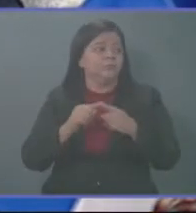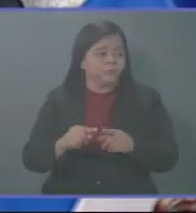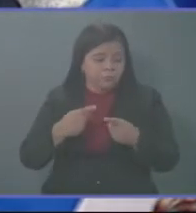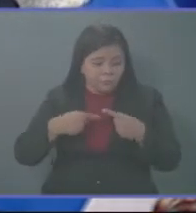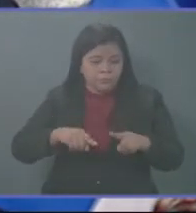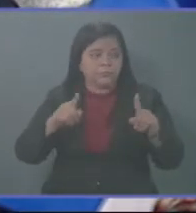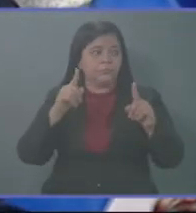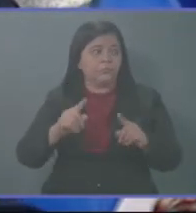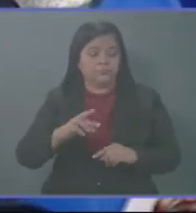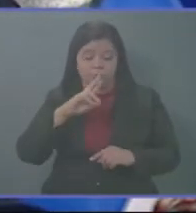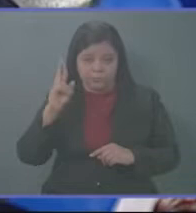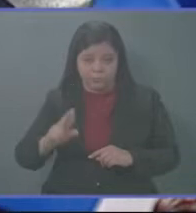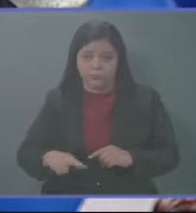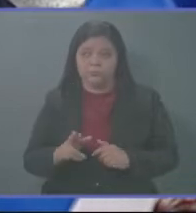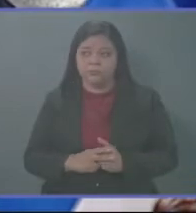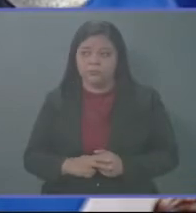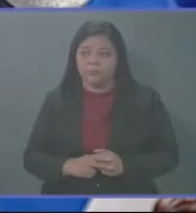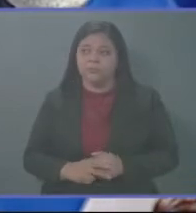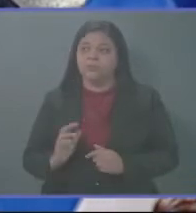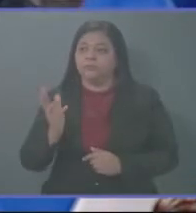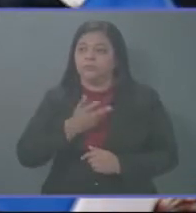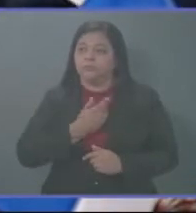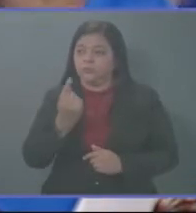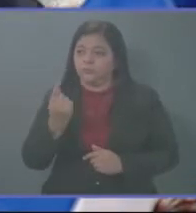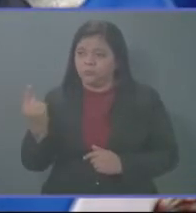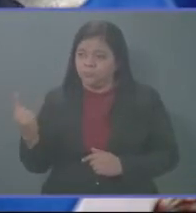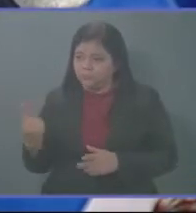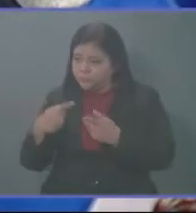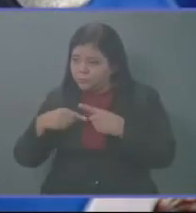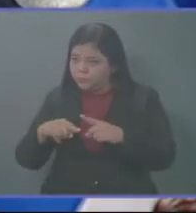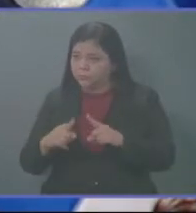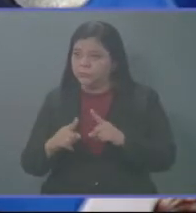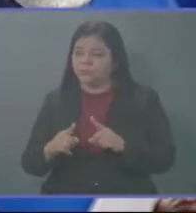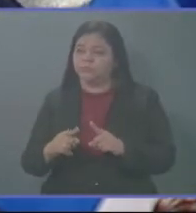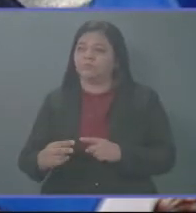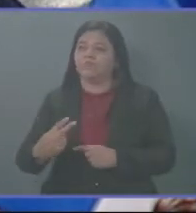una realidad es que nuestros compatriotas continúan varados.